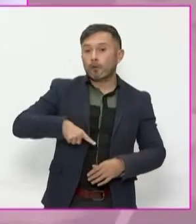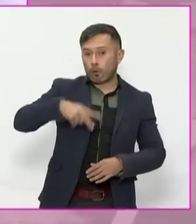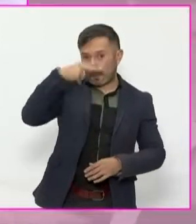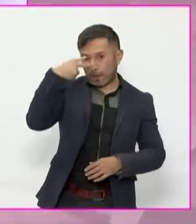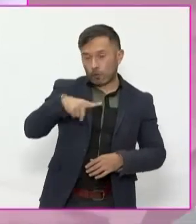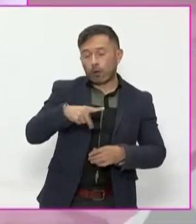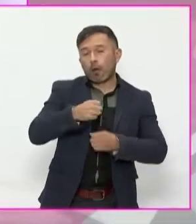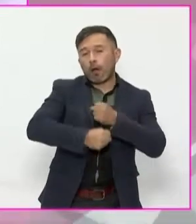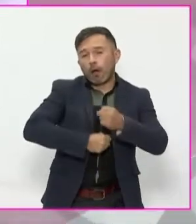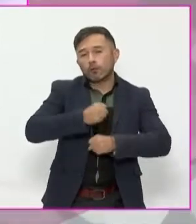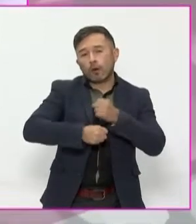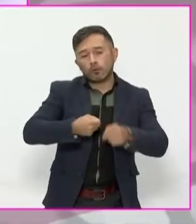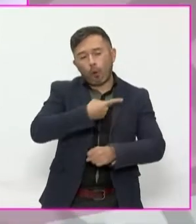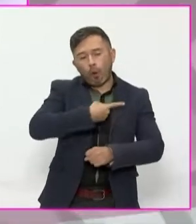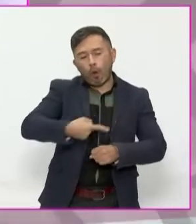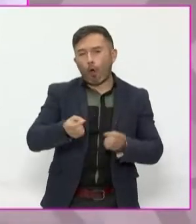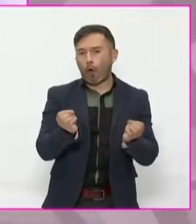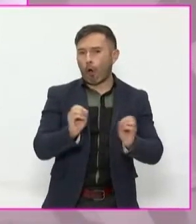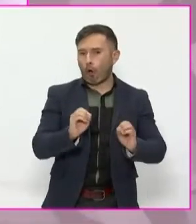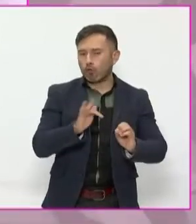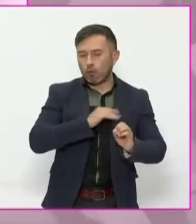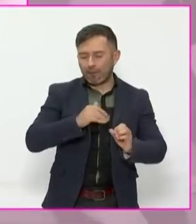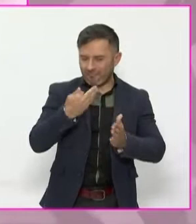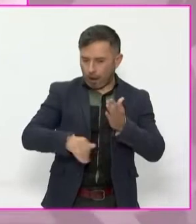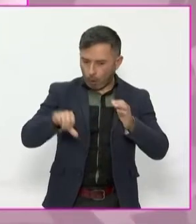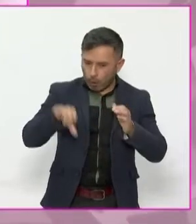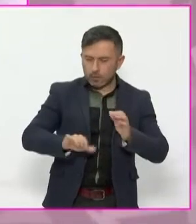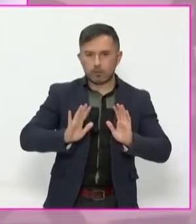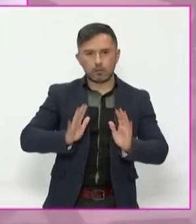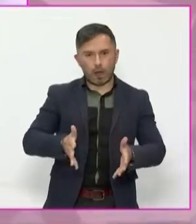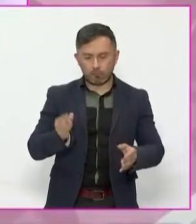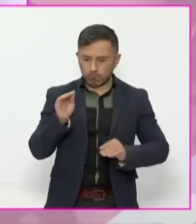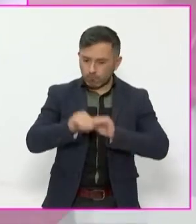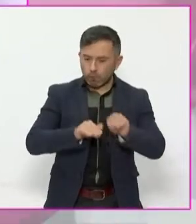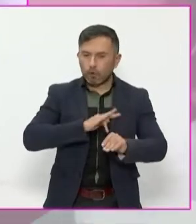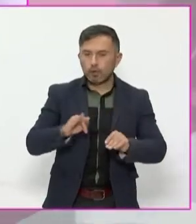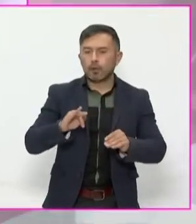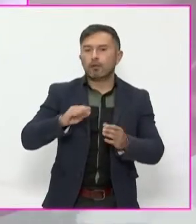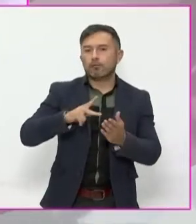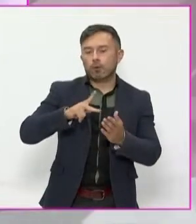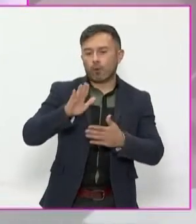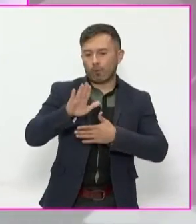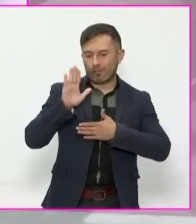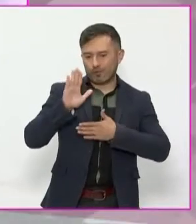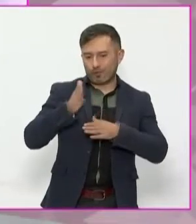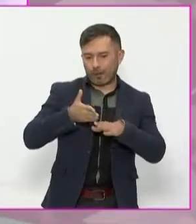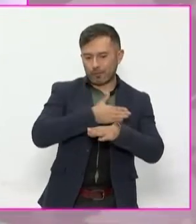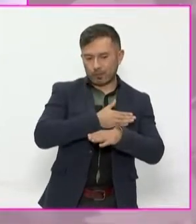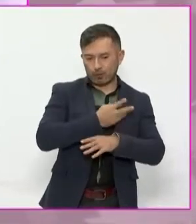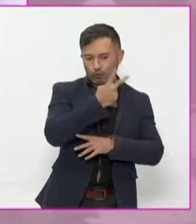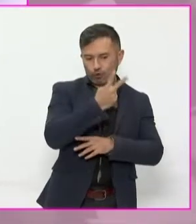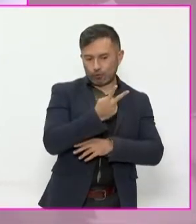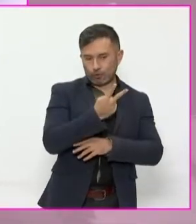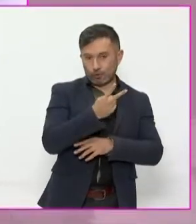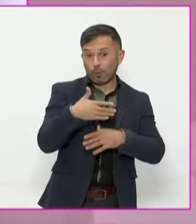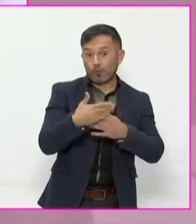histórica que tiene con las mujeres en el ejercicio de sus derechos políticos electorales, que hasta el 2 de noviembre representa